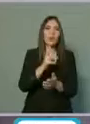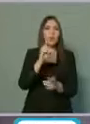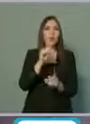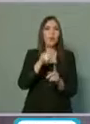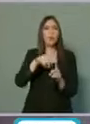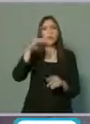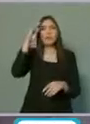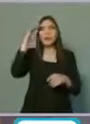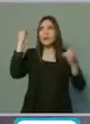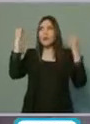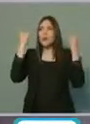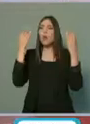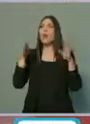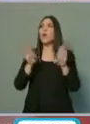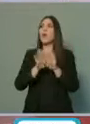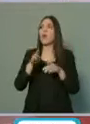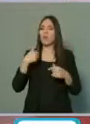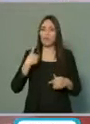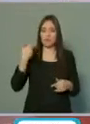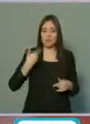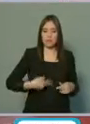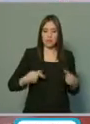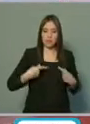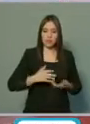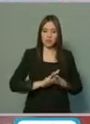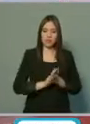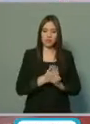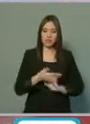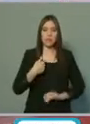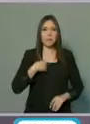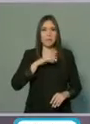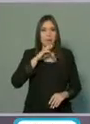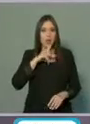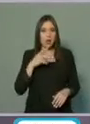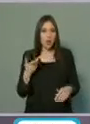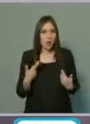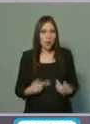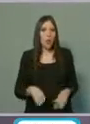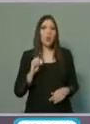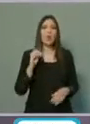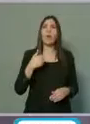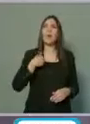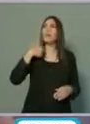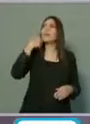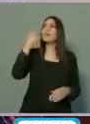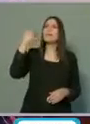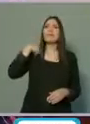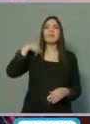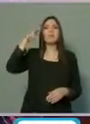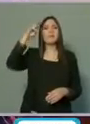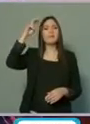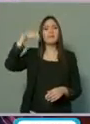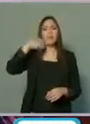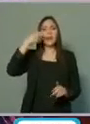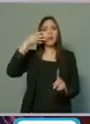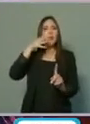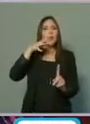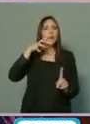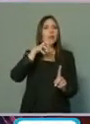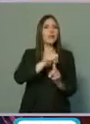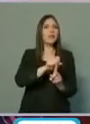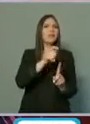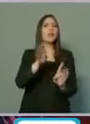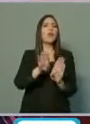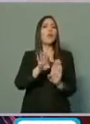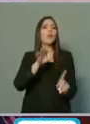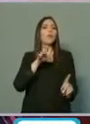estés pensando cómo ser mejor persona, qué me va a llevar a cumplir este objetivo que es bueno para mí, qué me va a llevar a hacer más y crecer. En eso